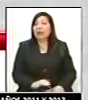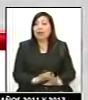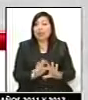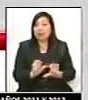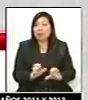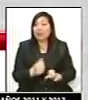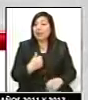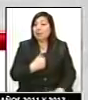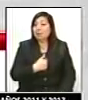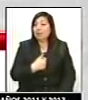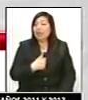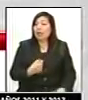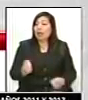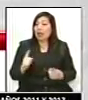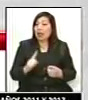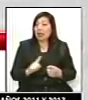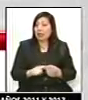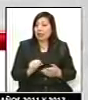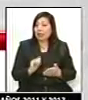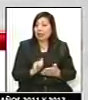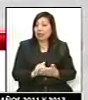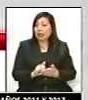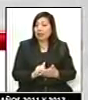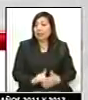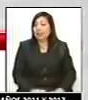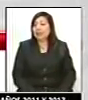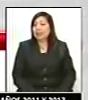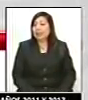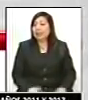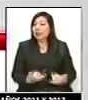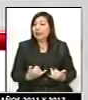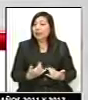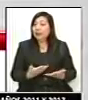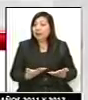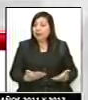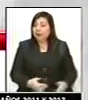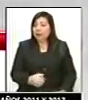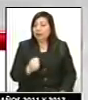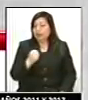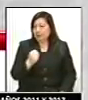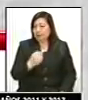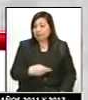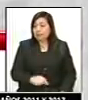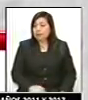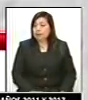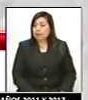de la misma, hasta el otorgamiento, de ser el caso, de este derecho.